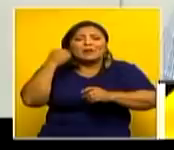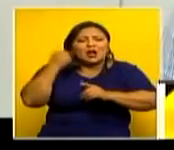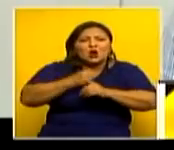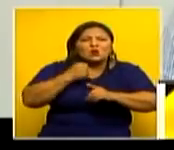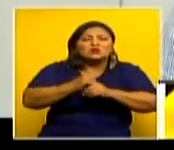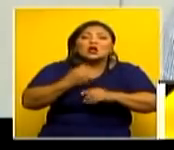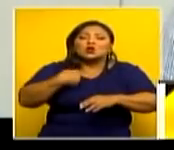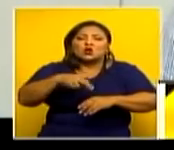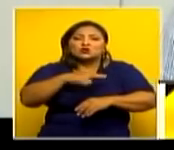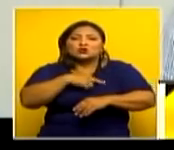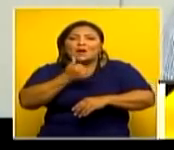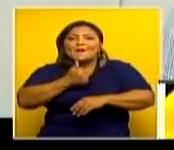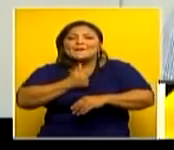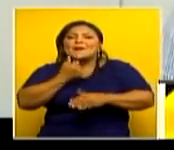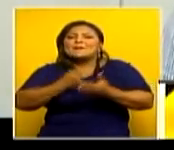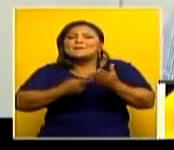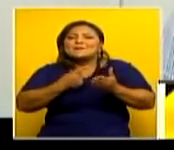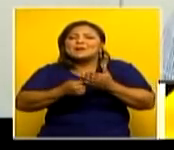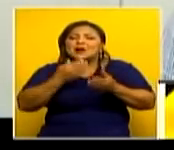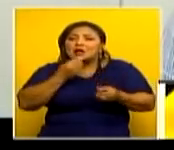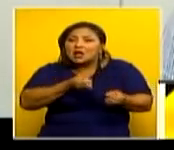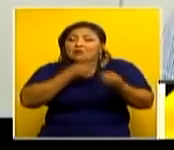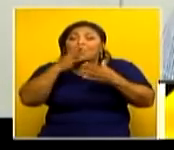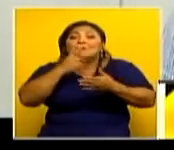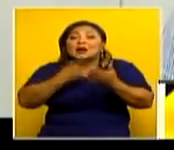hecho nosotros. Hemos hecho un llamado